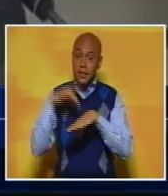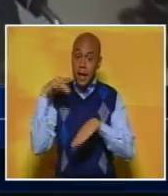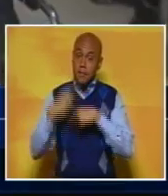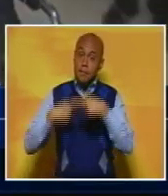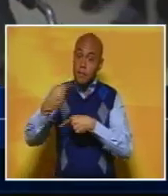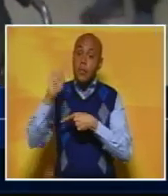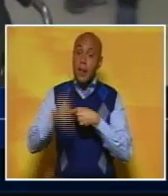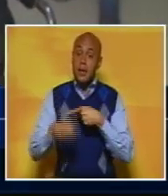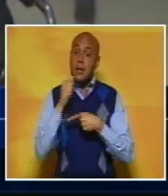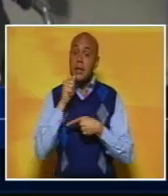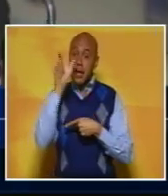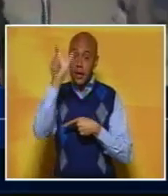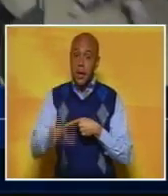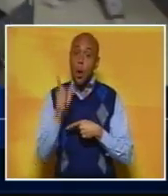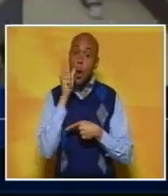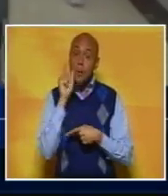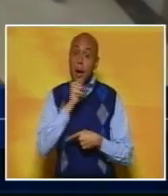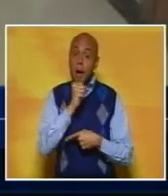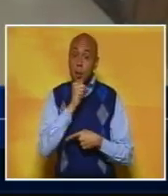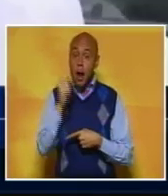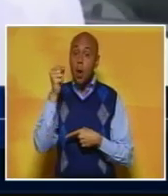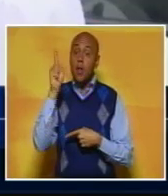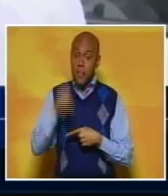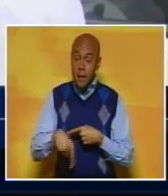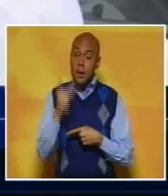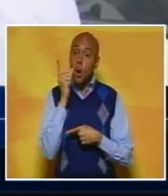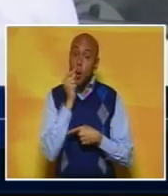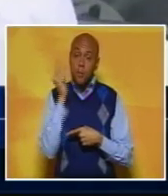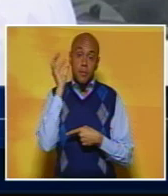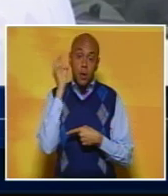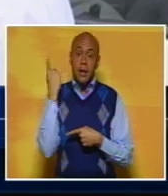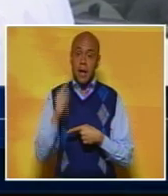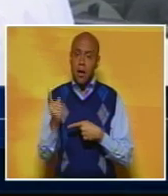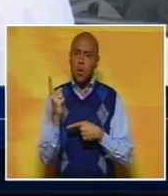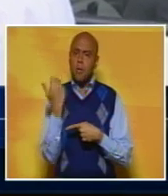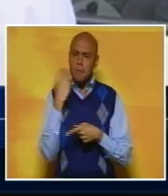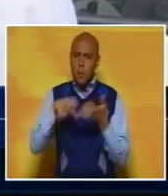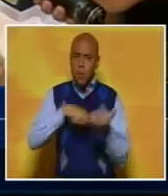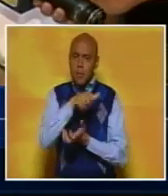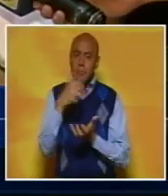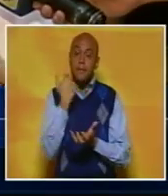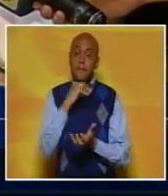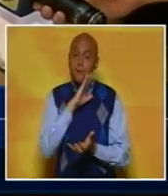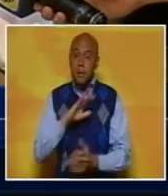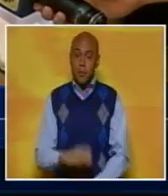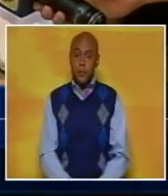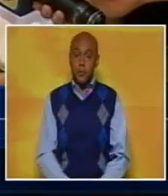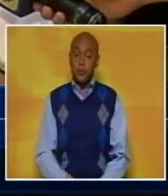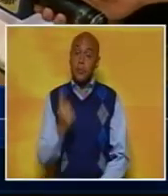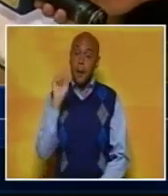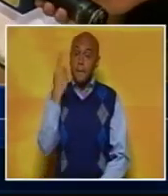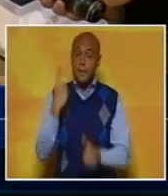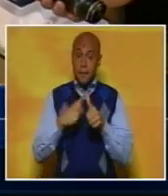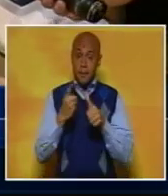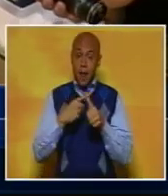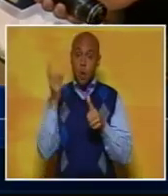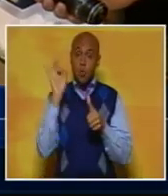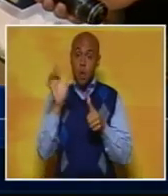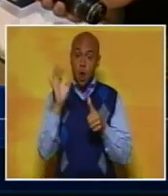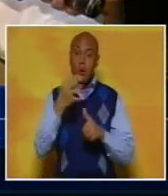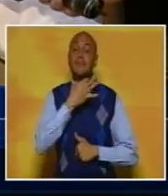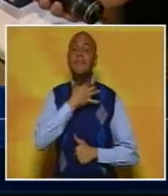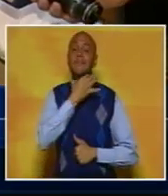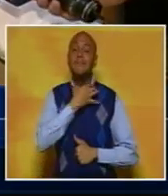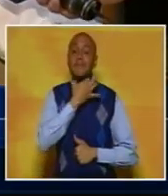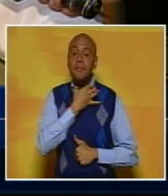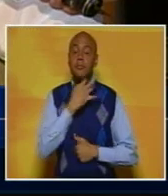grave, especialmente los mayores y aquellos que tienen problemas médicos preexistentes. Primero, el dolor de garganta, la